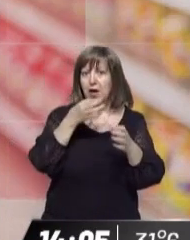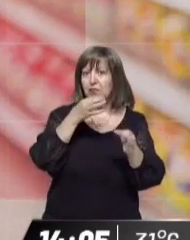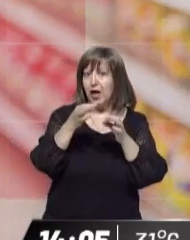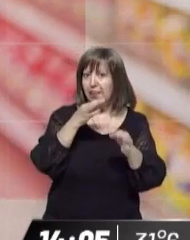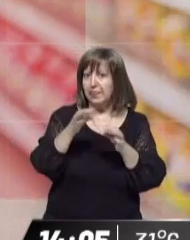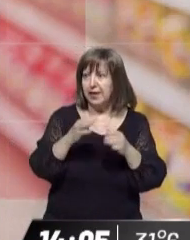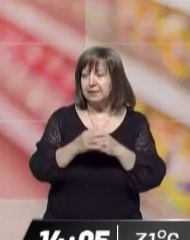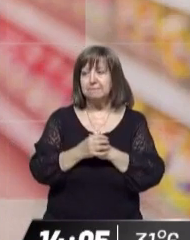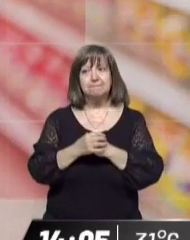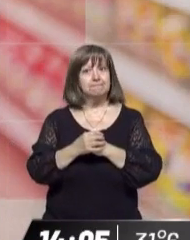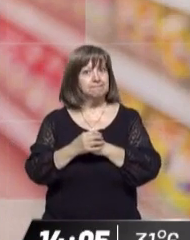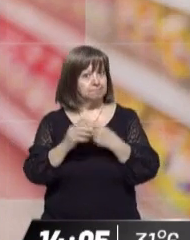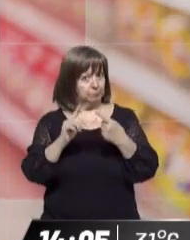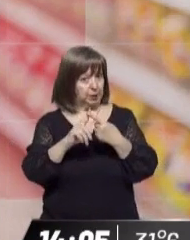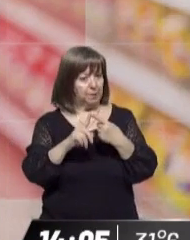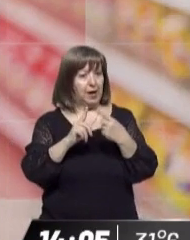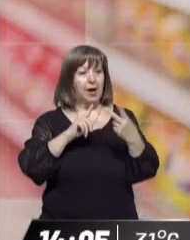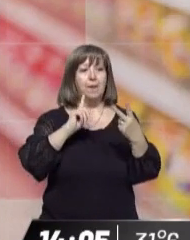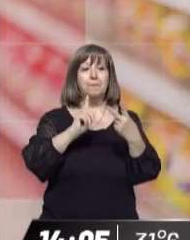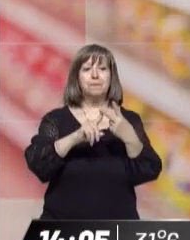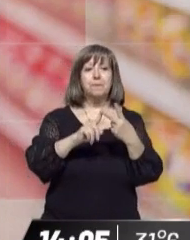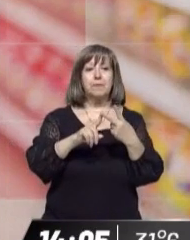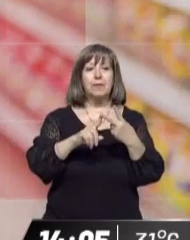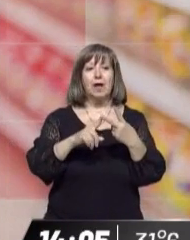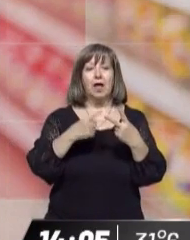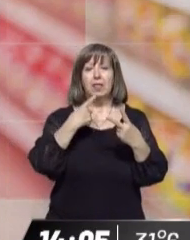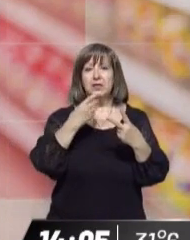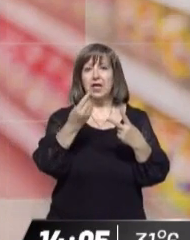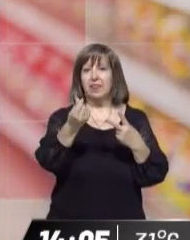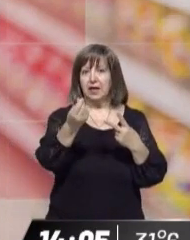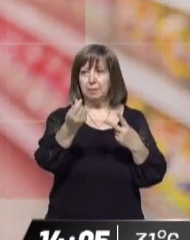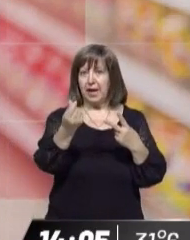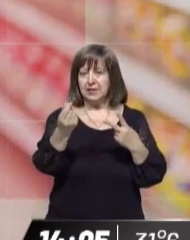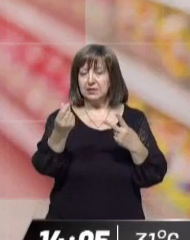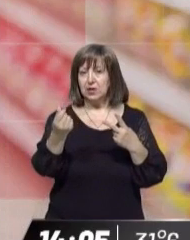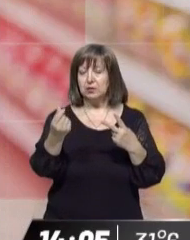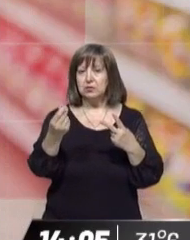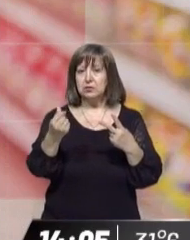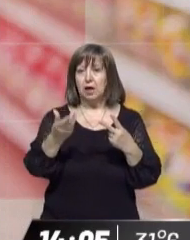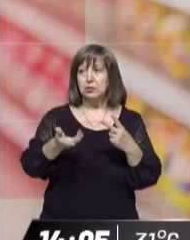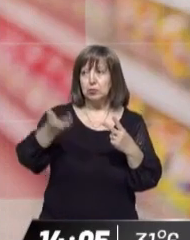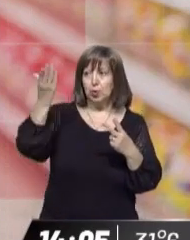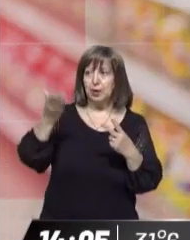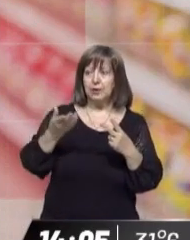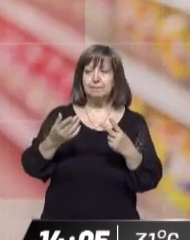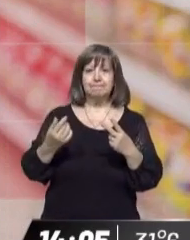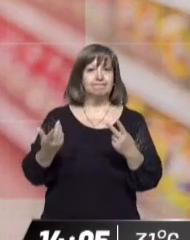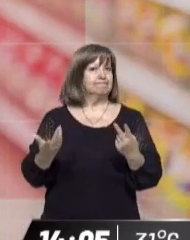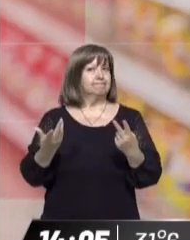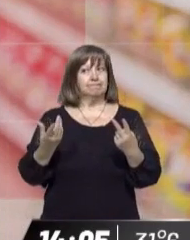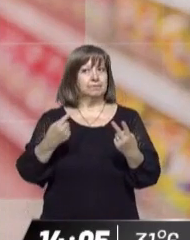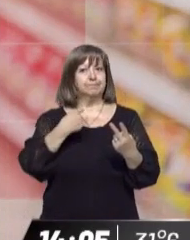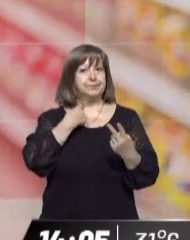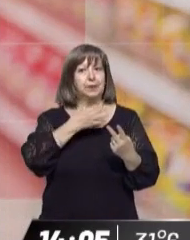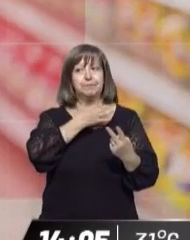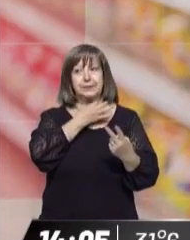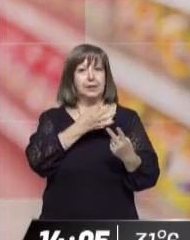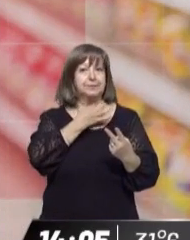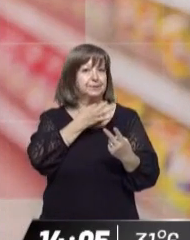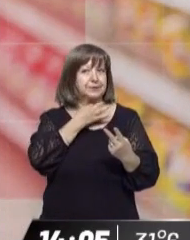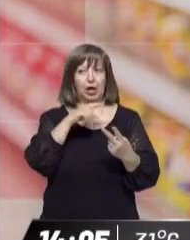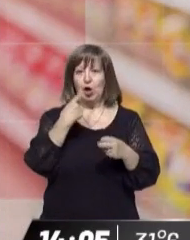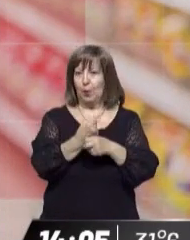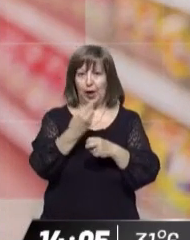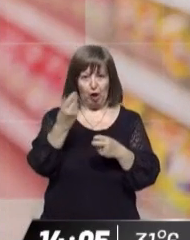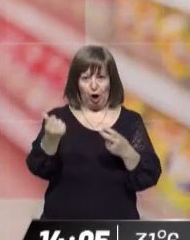la pérdida del poder adquisitivo. Hay un sinceramiento de precios, o podemos decirlo, sube de precios que está impactando los bolsillos. Y todo el año